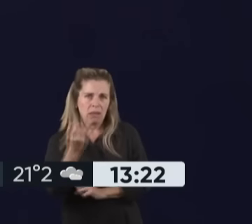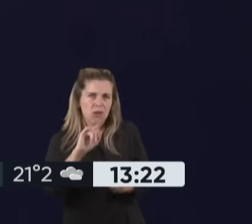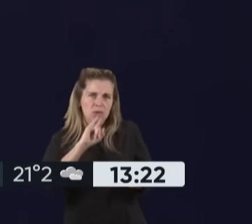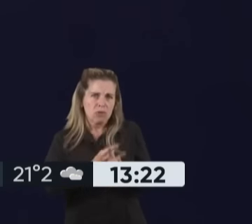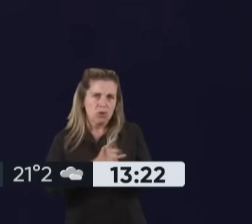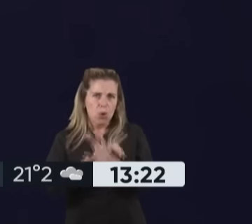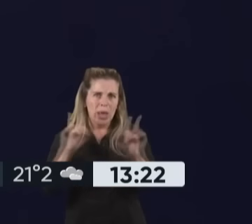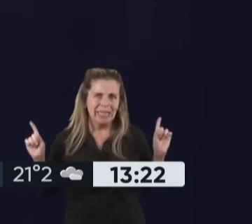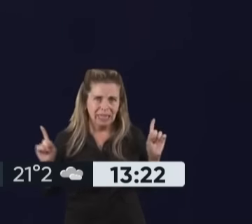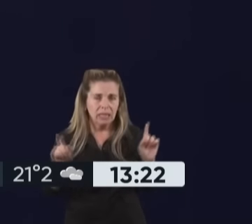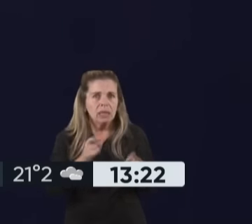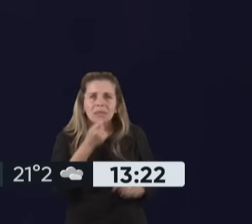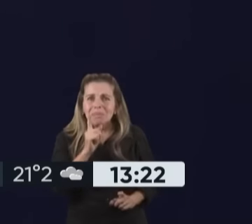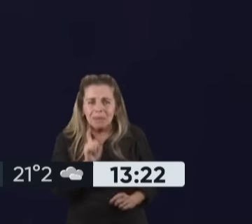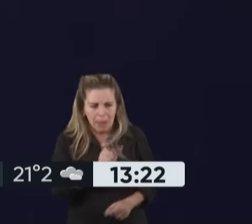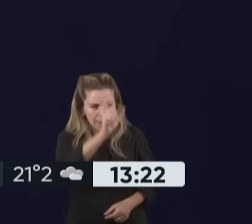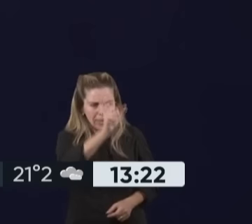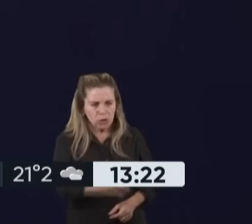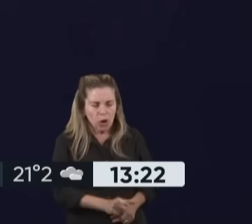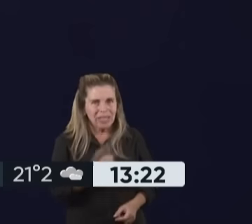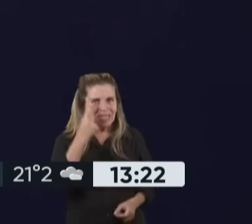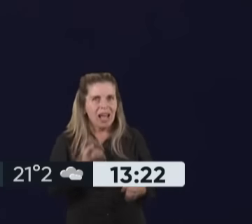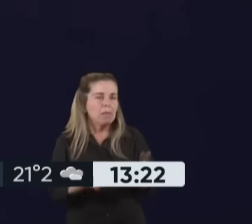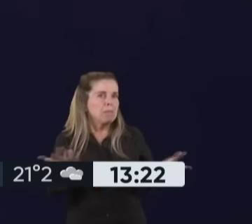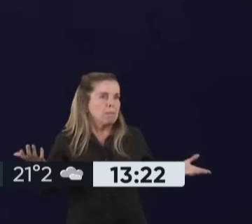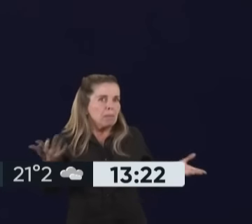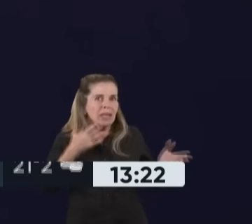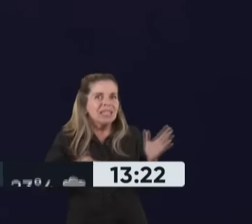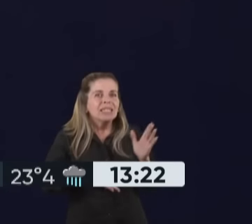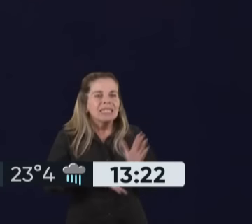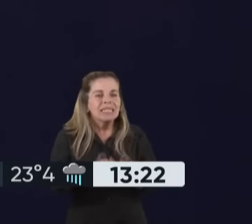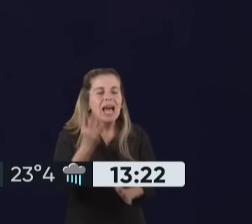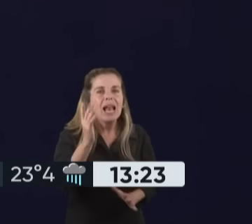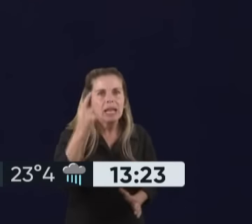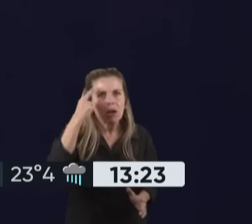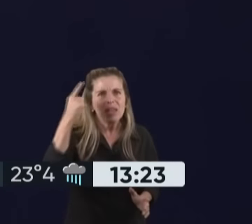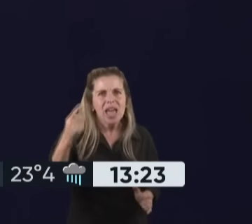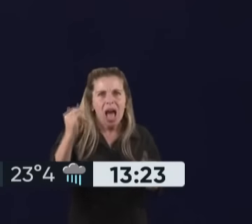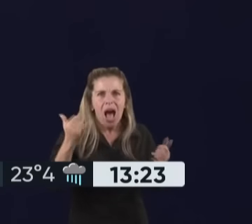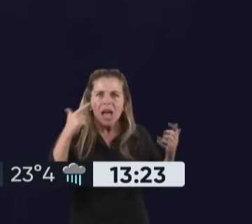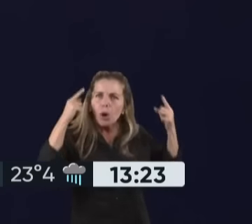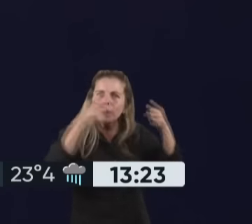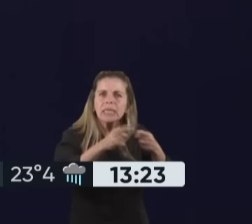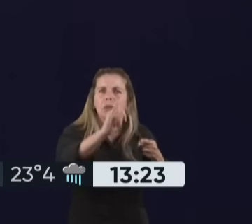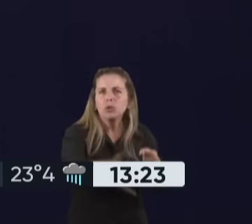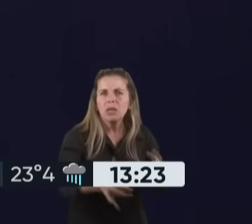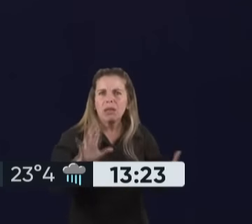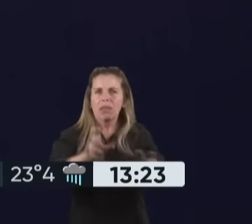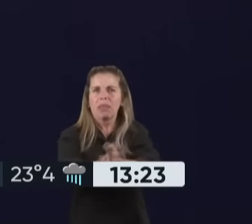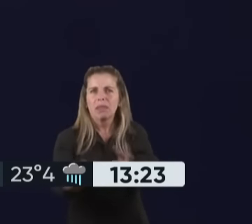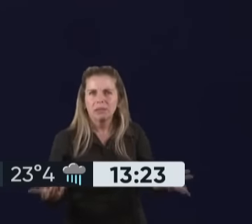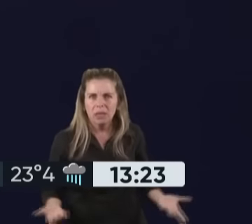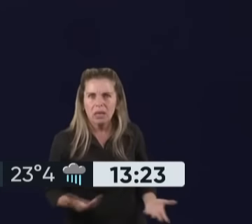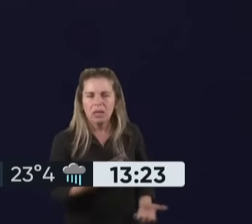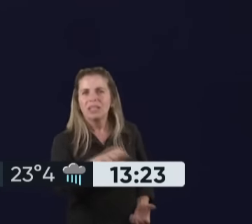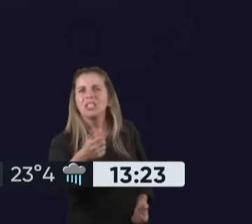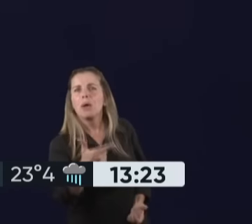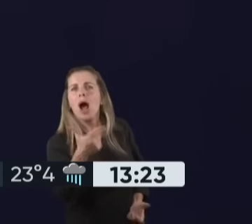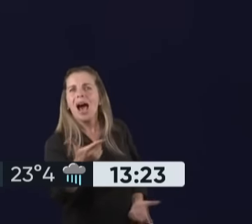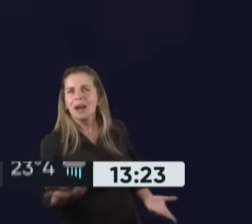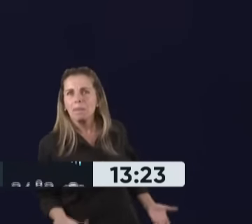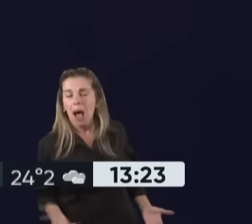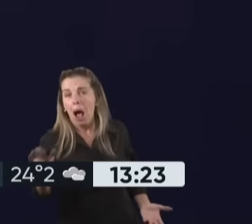persona sale a la calle con un arma con el objetivo de causar un daño, a menos que sea